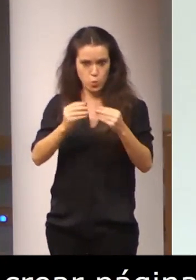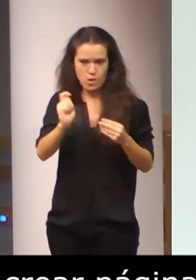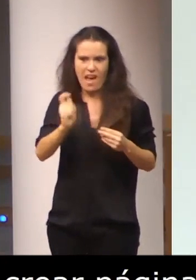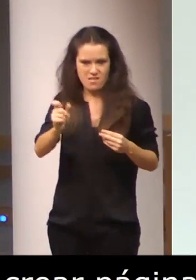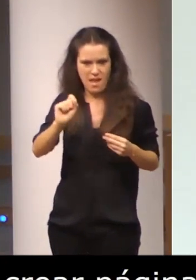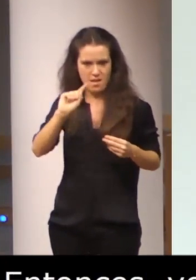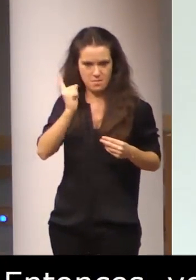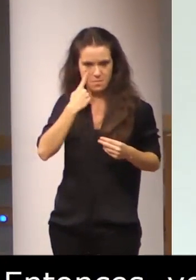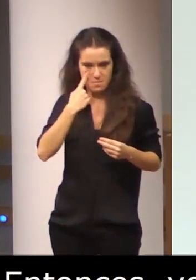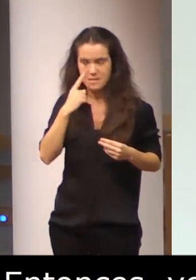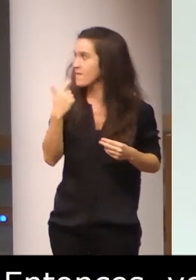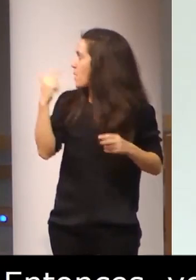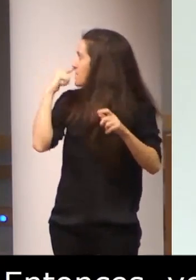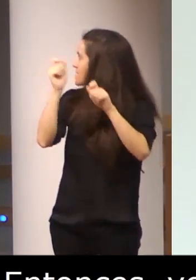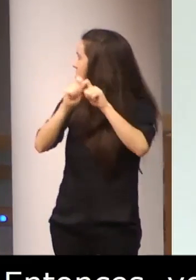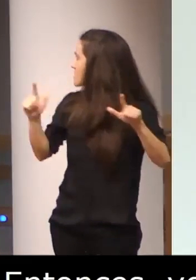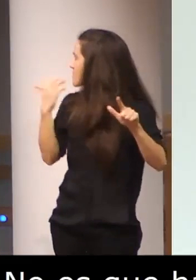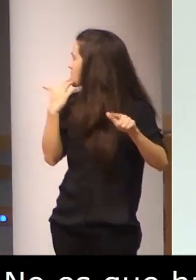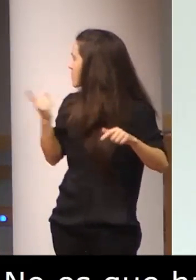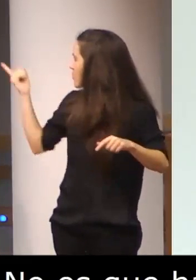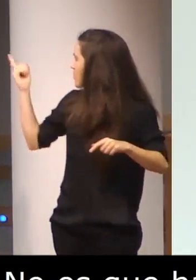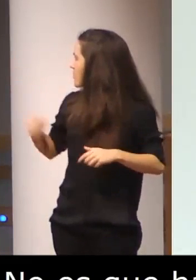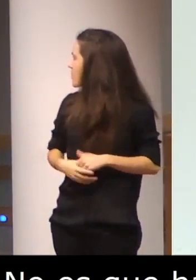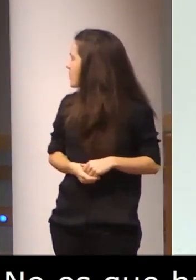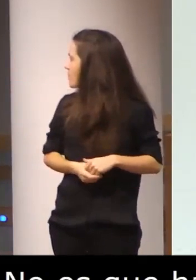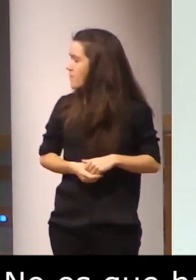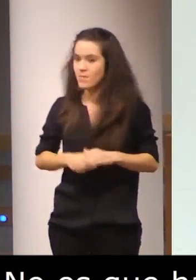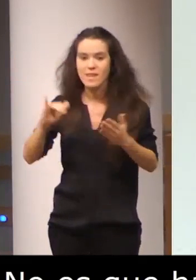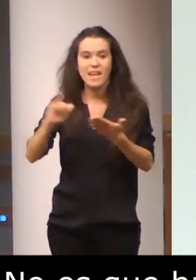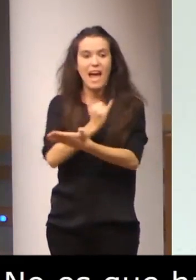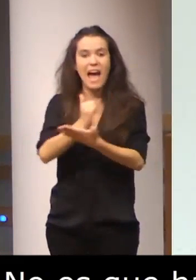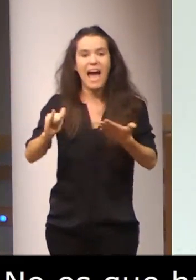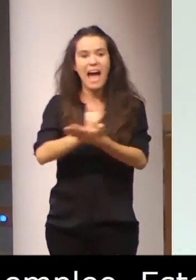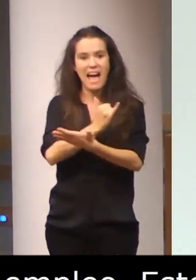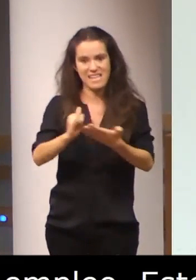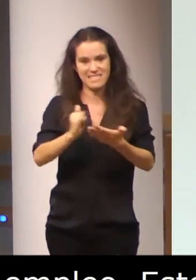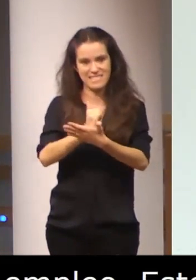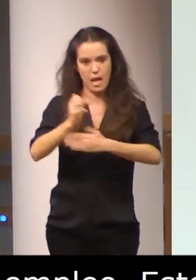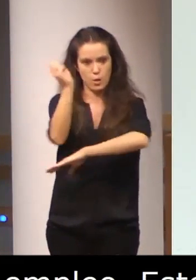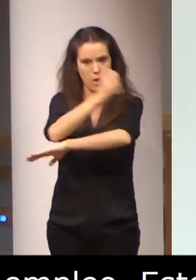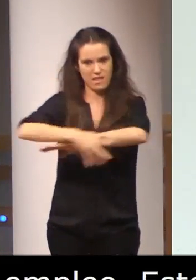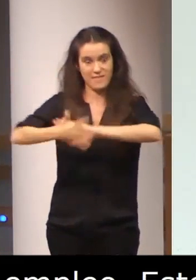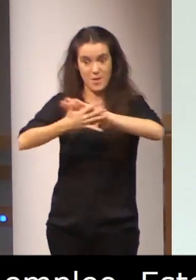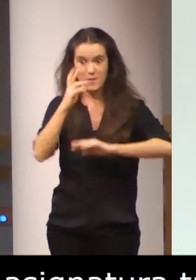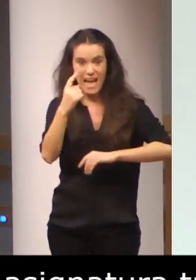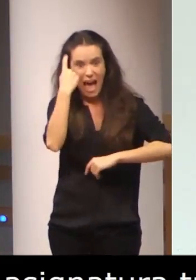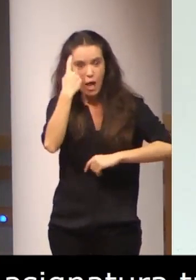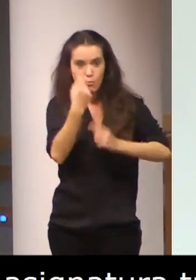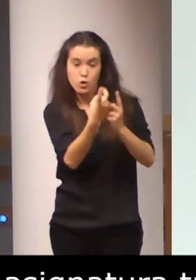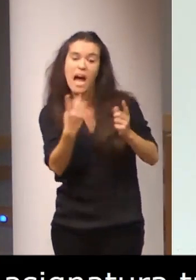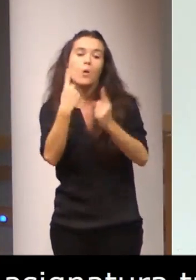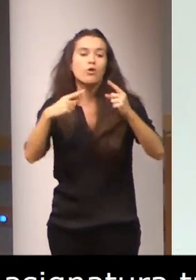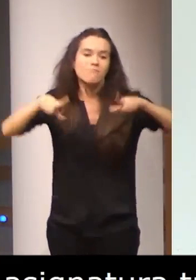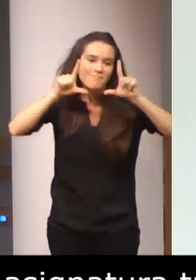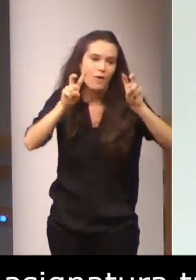sería un pantallazo de la asignatura transversal de lengua de signos. Estos serían los alumnos, algunos tienen foto, otros